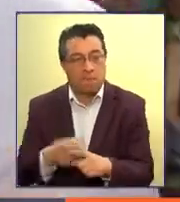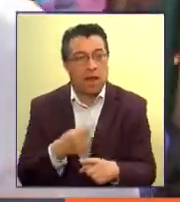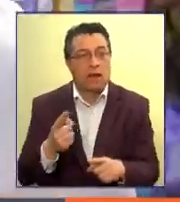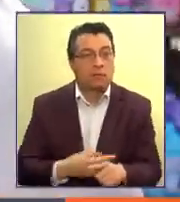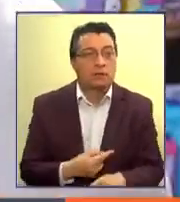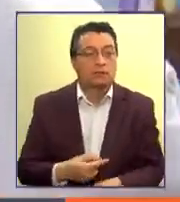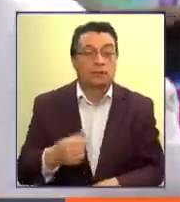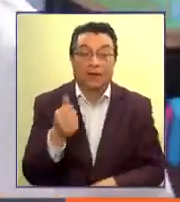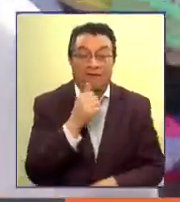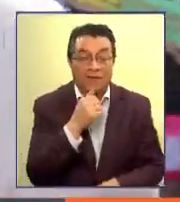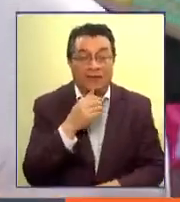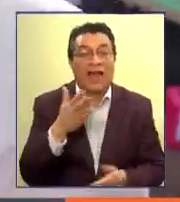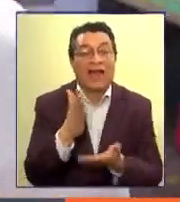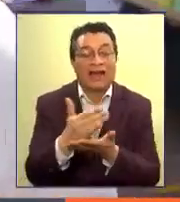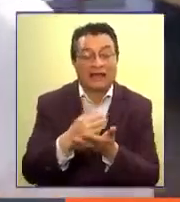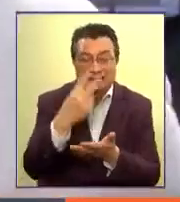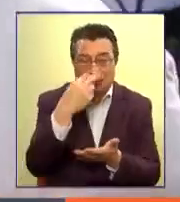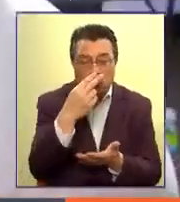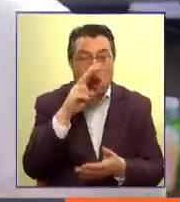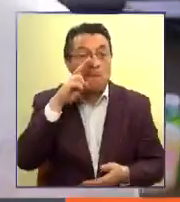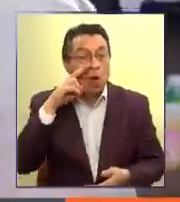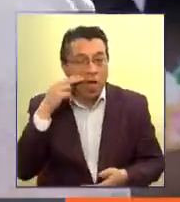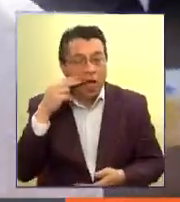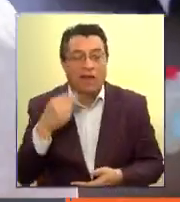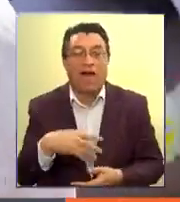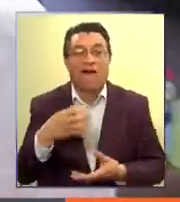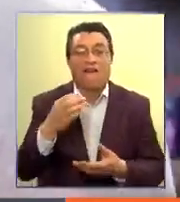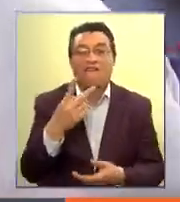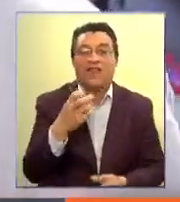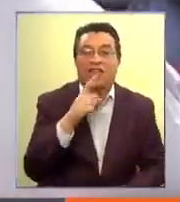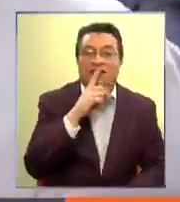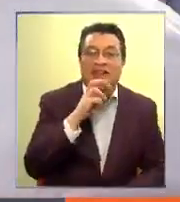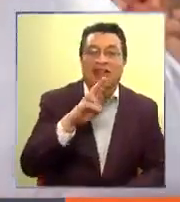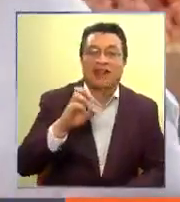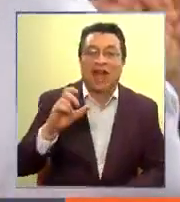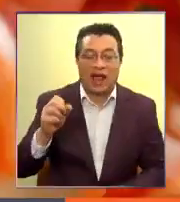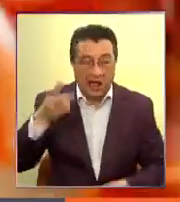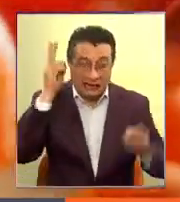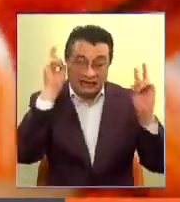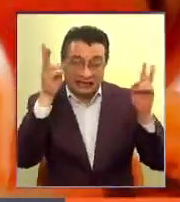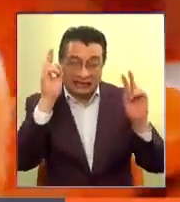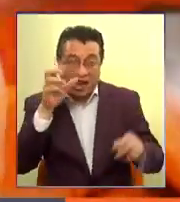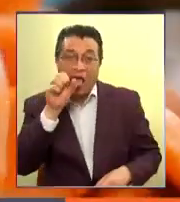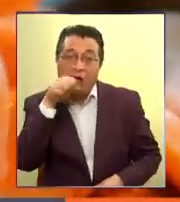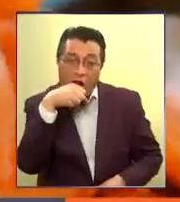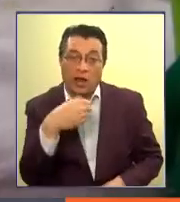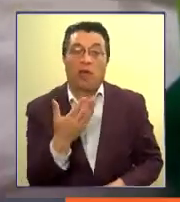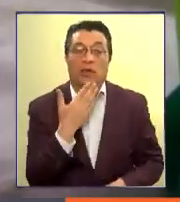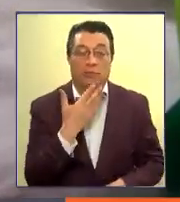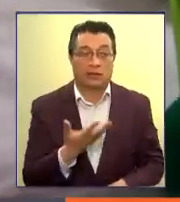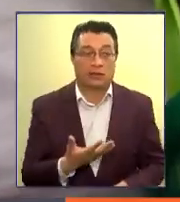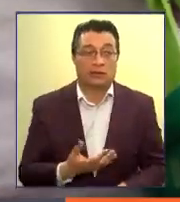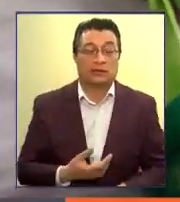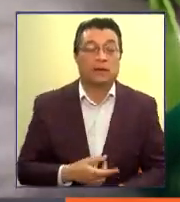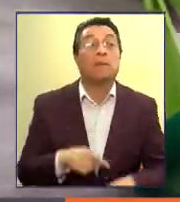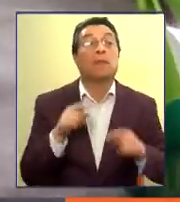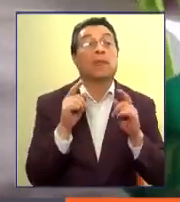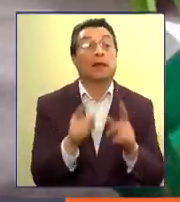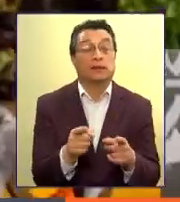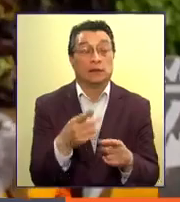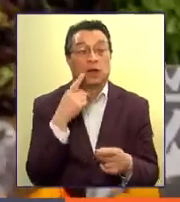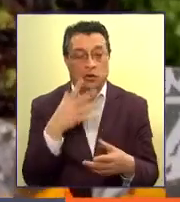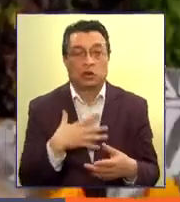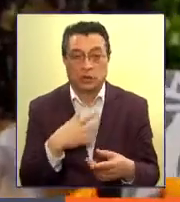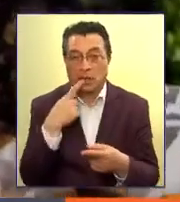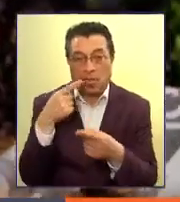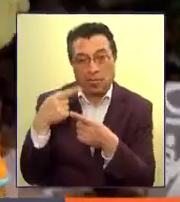la cebolla morada, la betarraga y... Zanahoria. Porque, claro, sus clientes querían variedad,